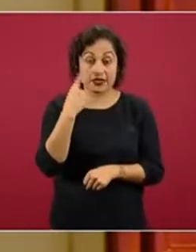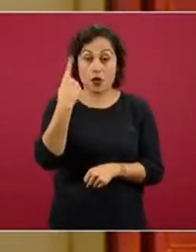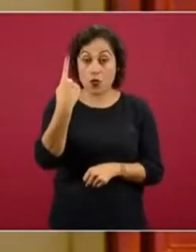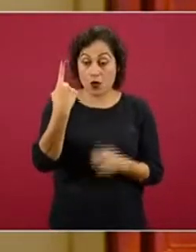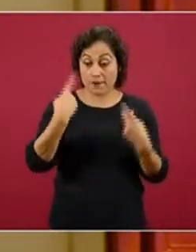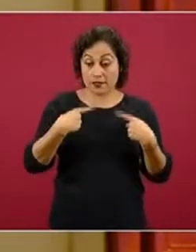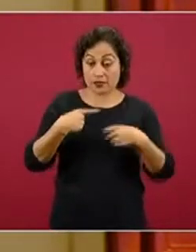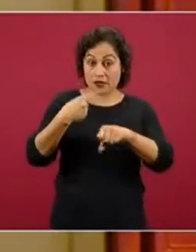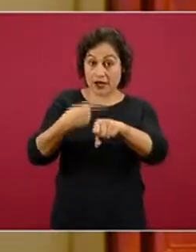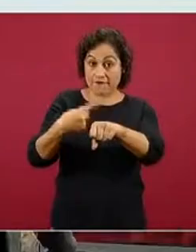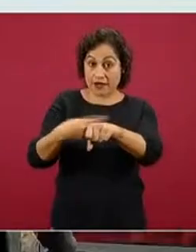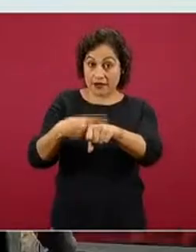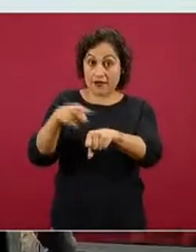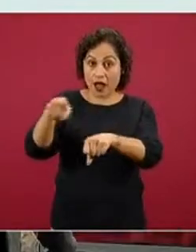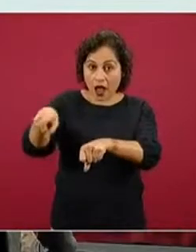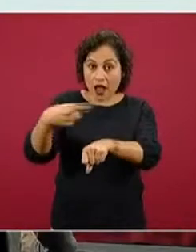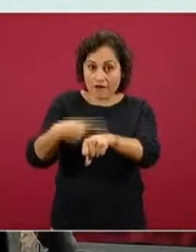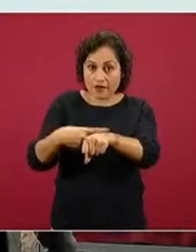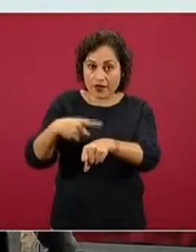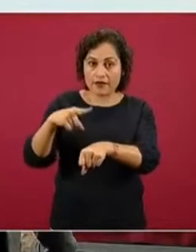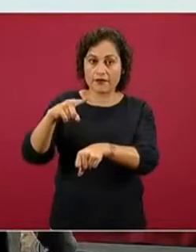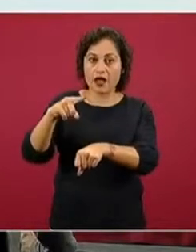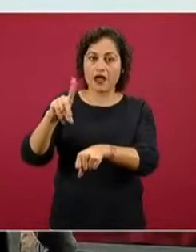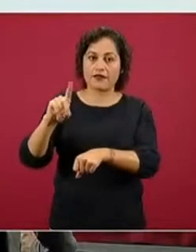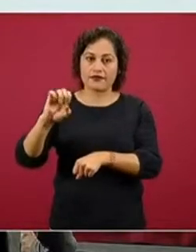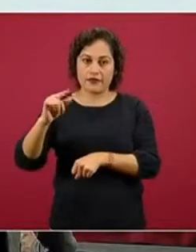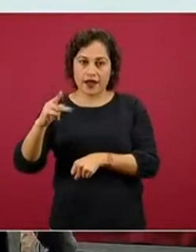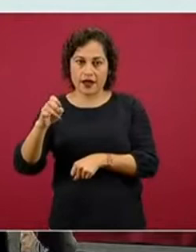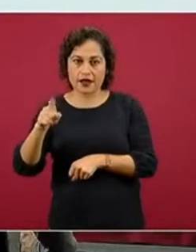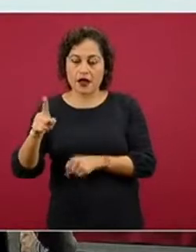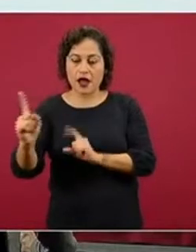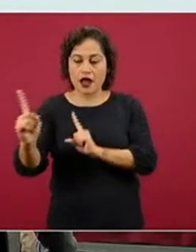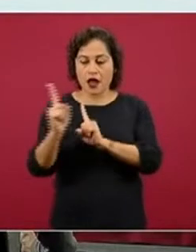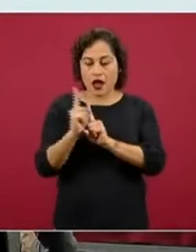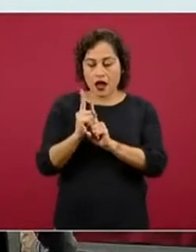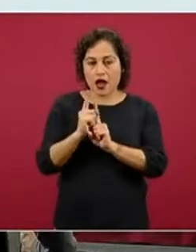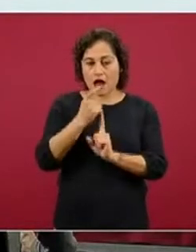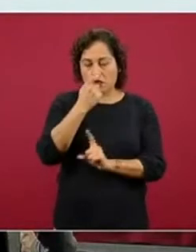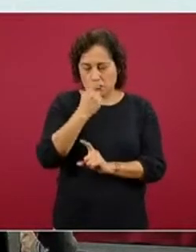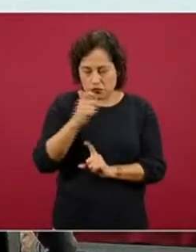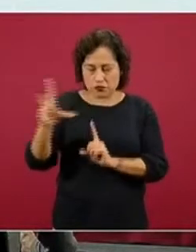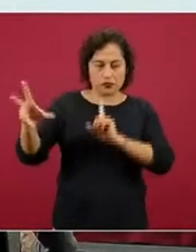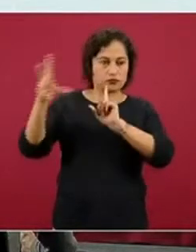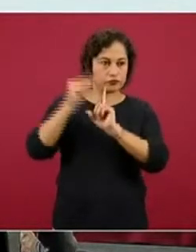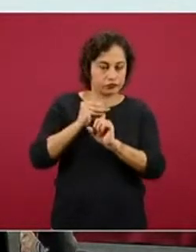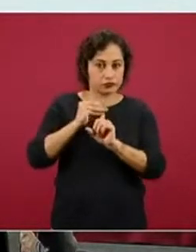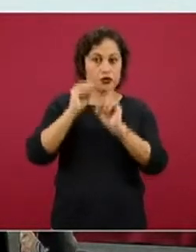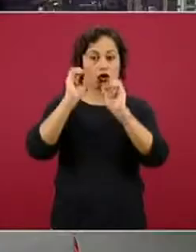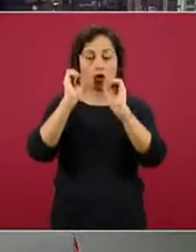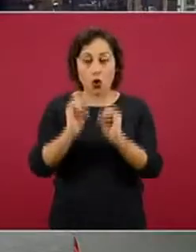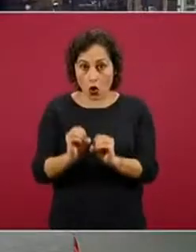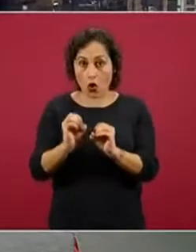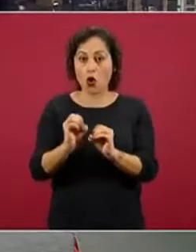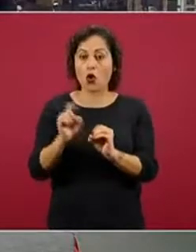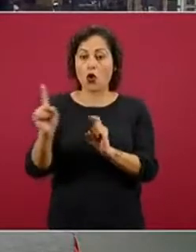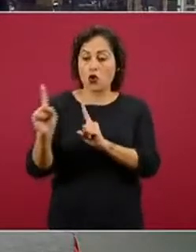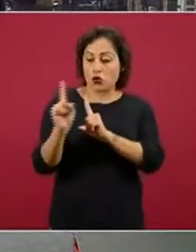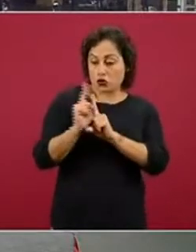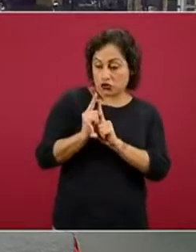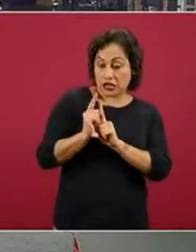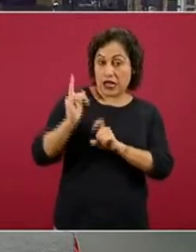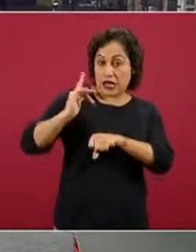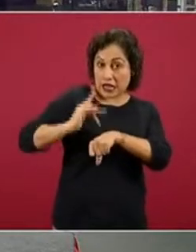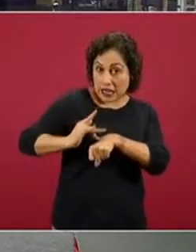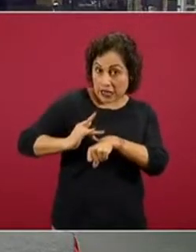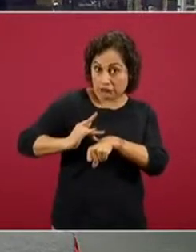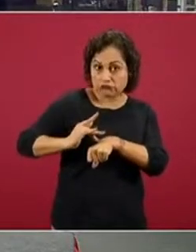toque, me abrace, me estornude cerca o tenga tos. Es decir, requiere de este vector para